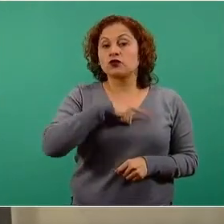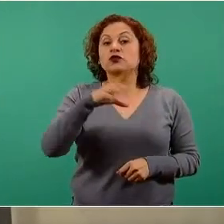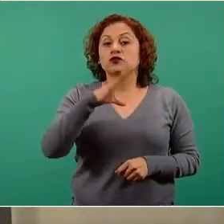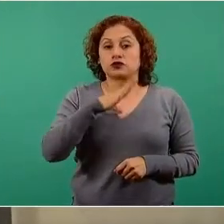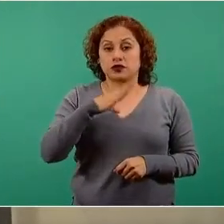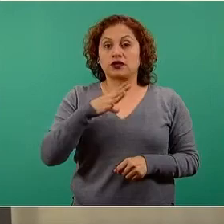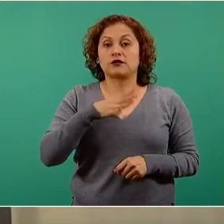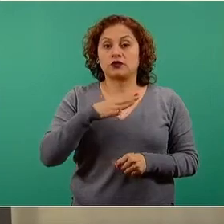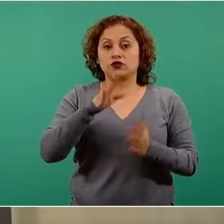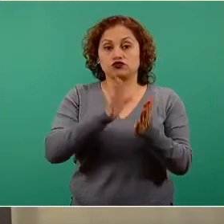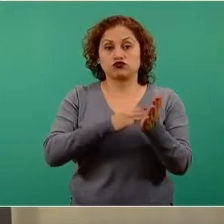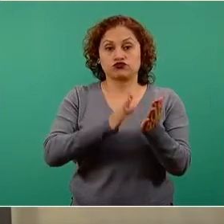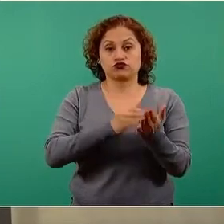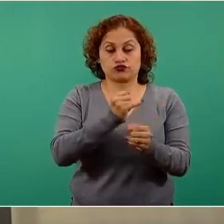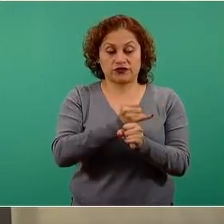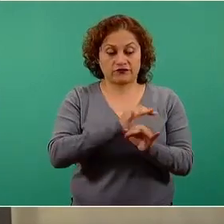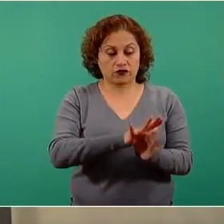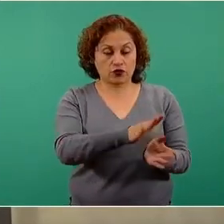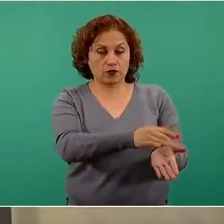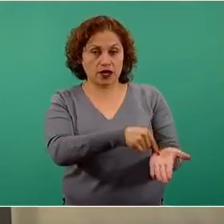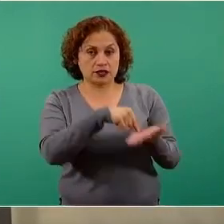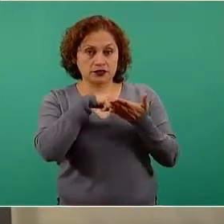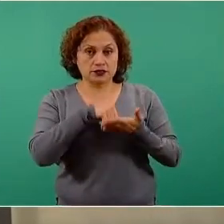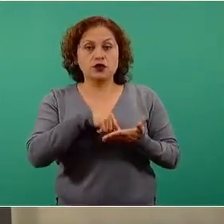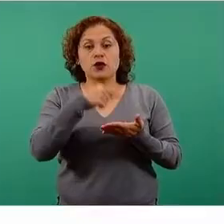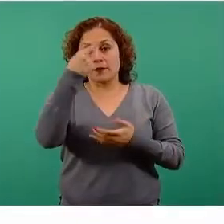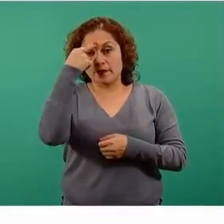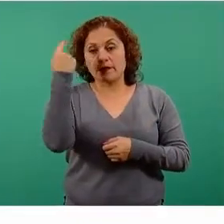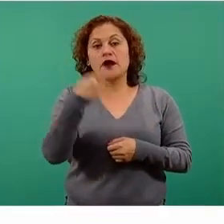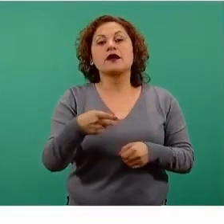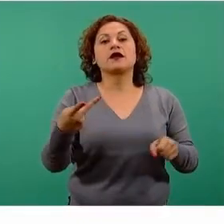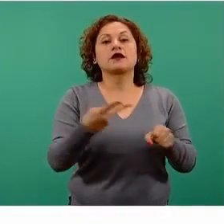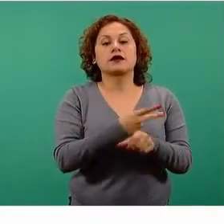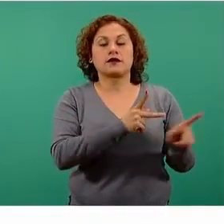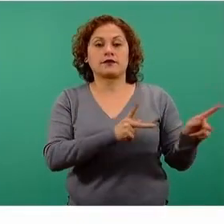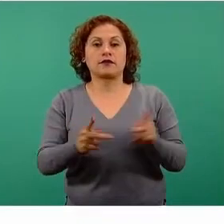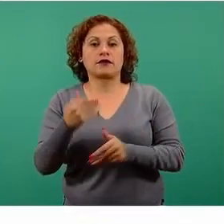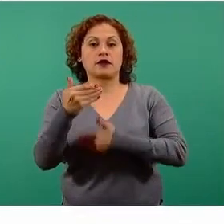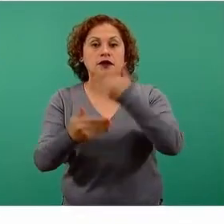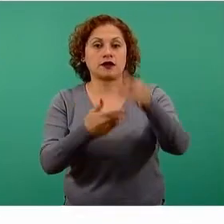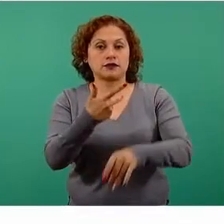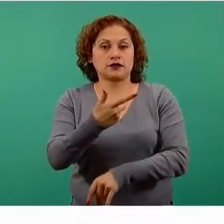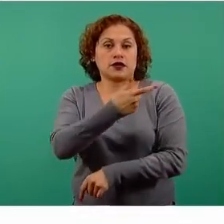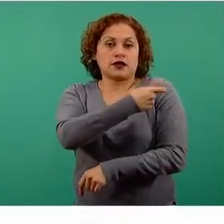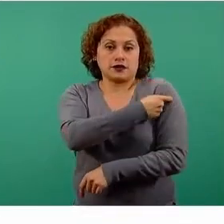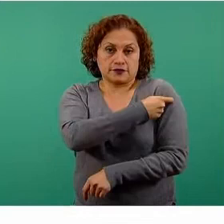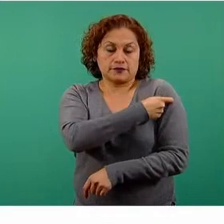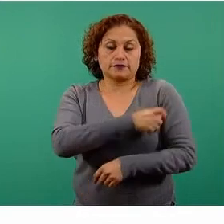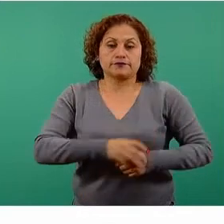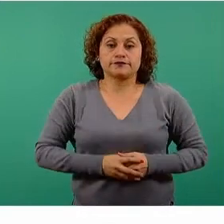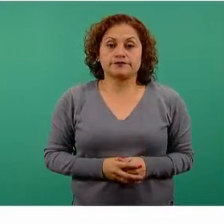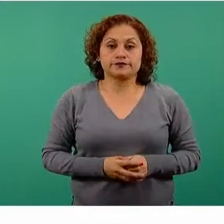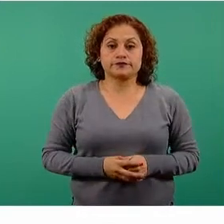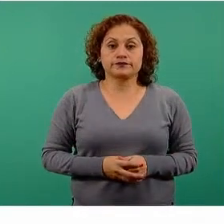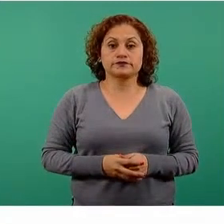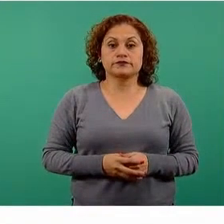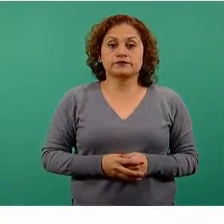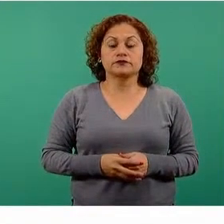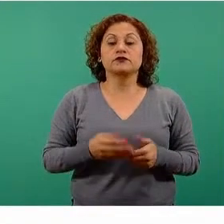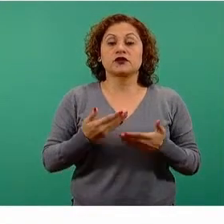Plan Nacional de Vacunación contra el SARS-CoV-2 para prevenir la COVID-19. Tuvimos hoy un rendimiento